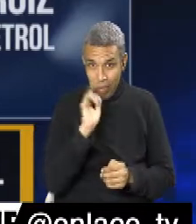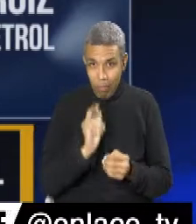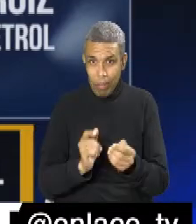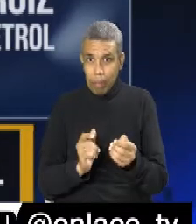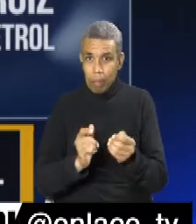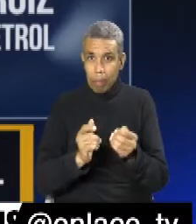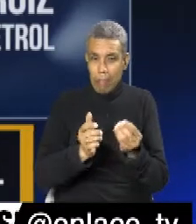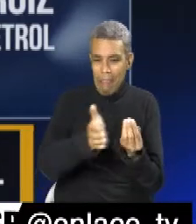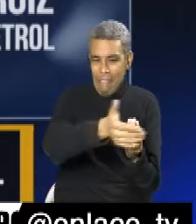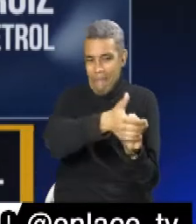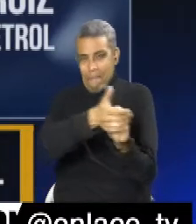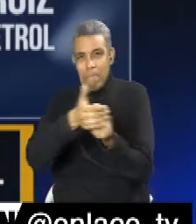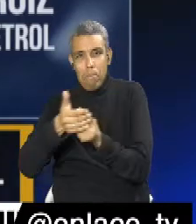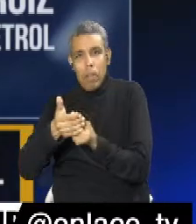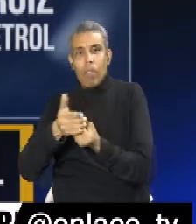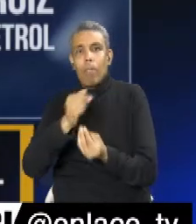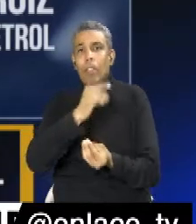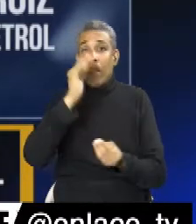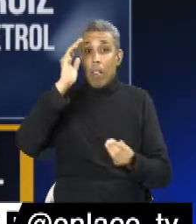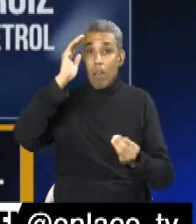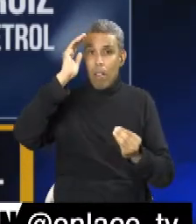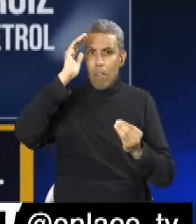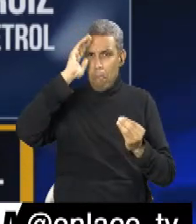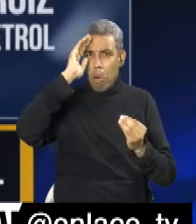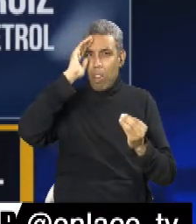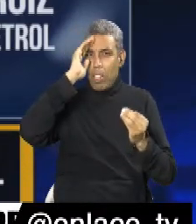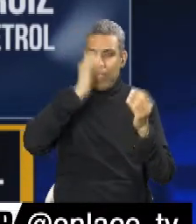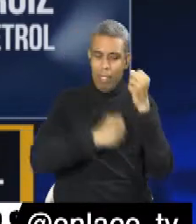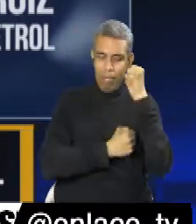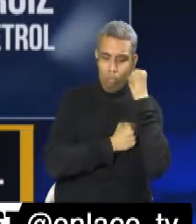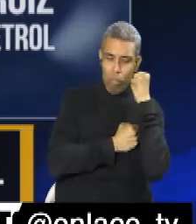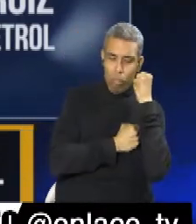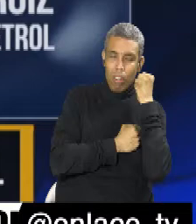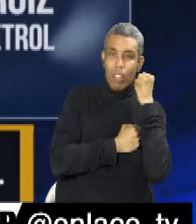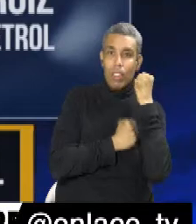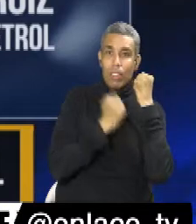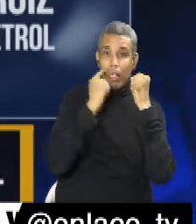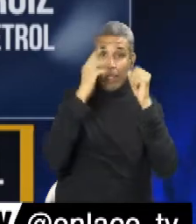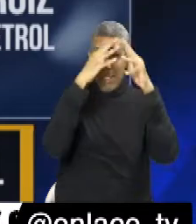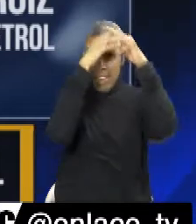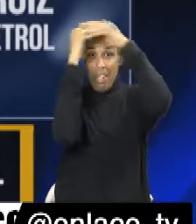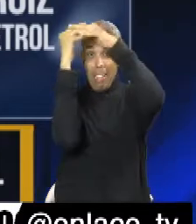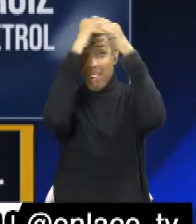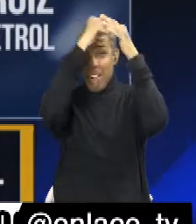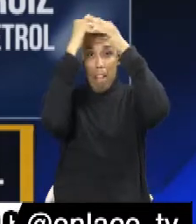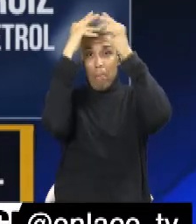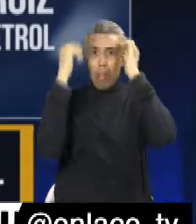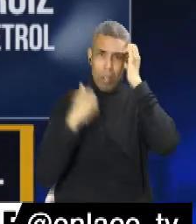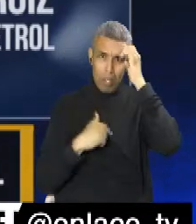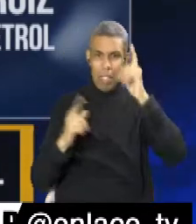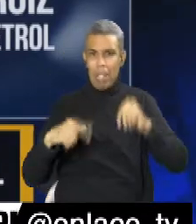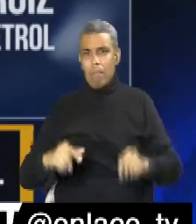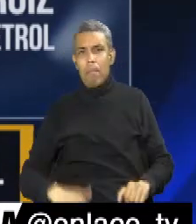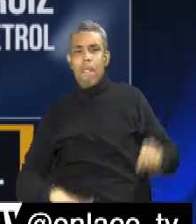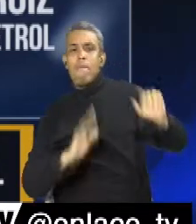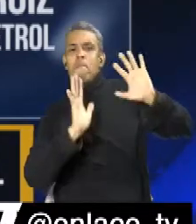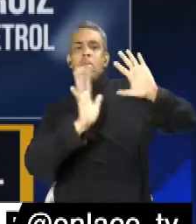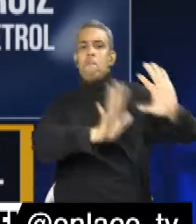al camión del ejército con sus integrantes dentro de la estación, no le permitieron su salida hasta el día de hoy a las 10 de la mañana.